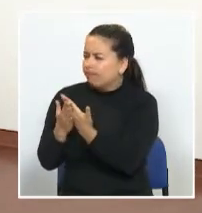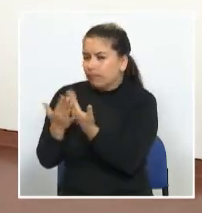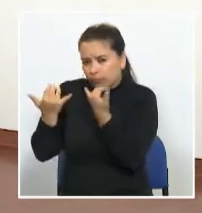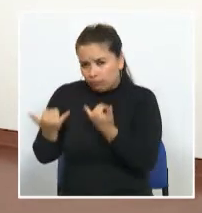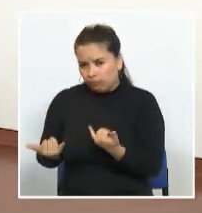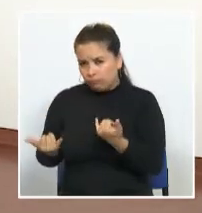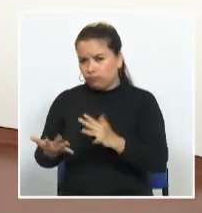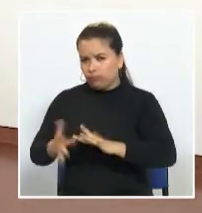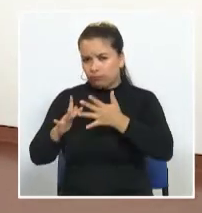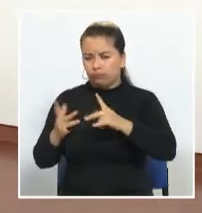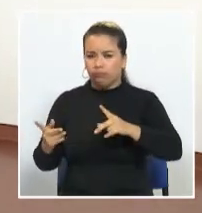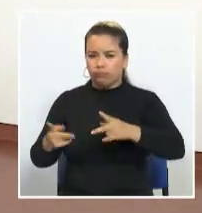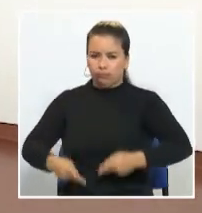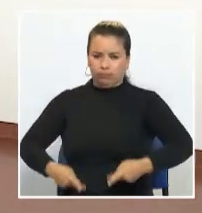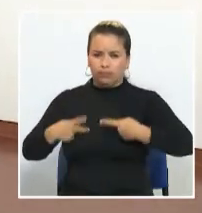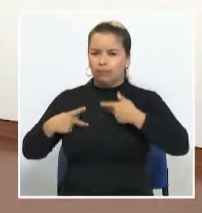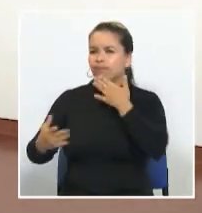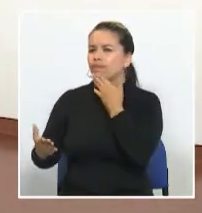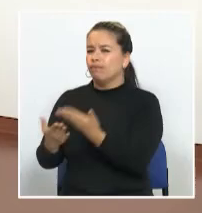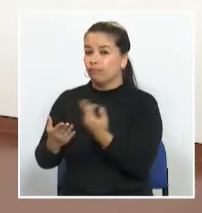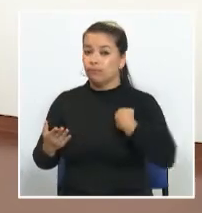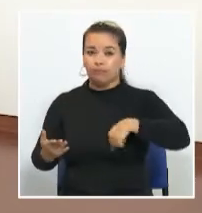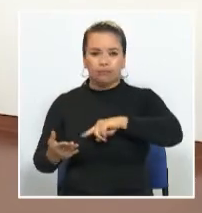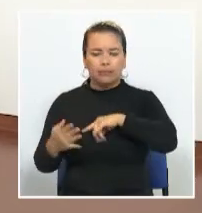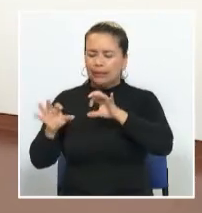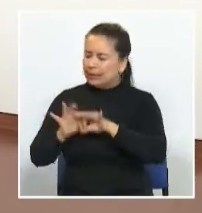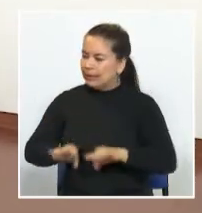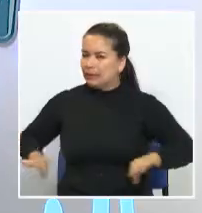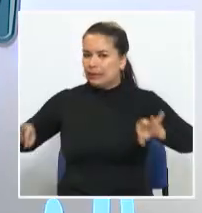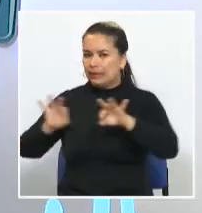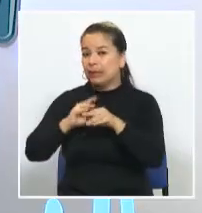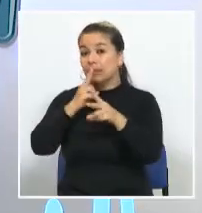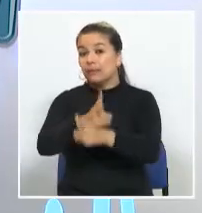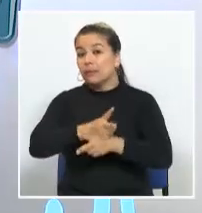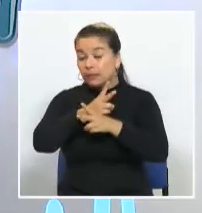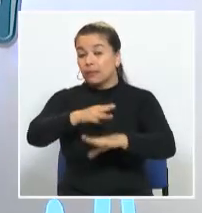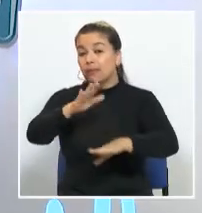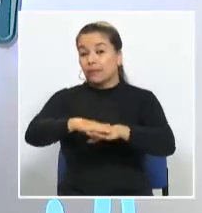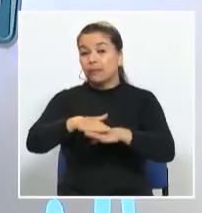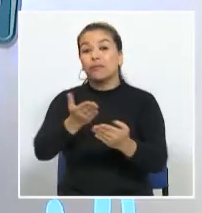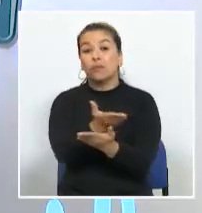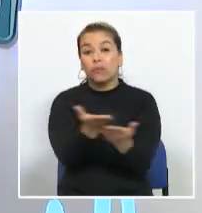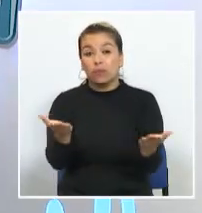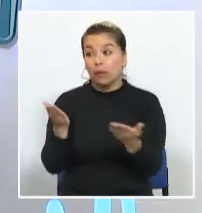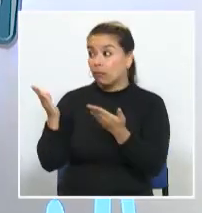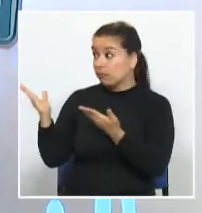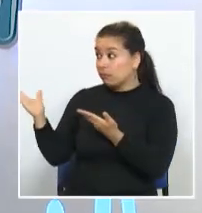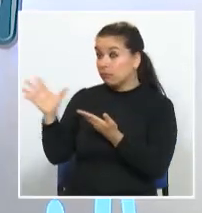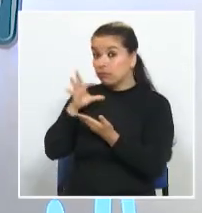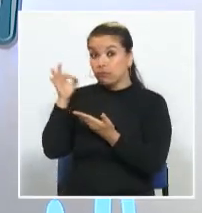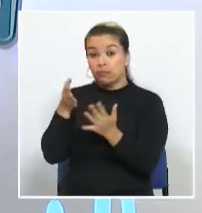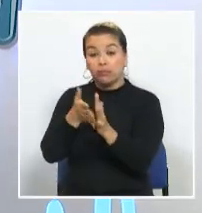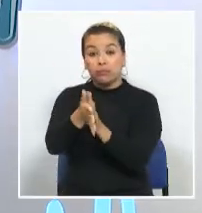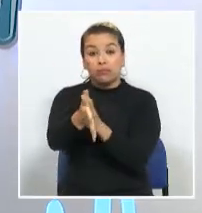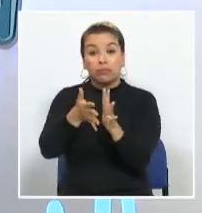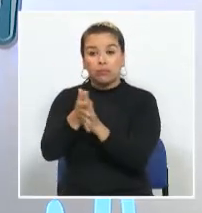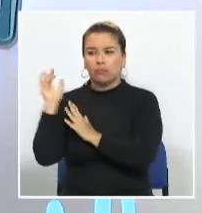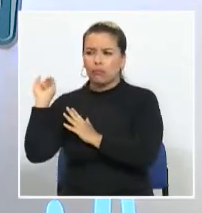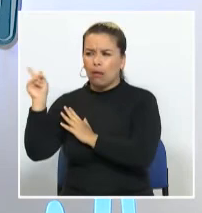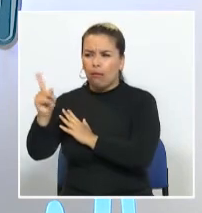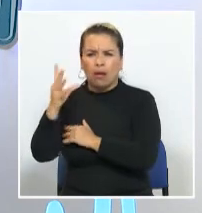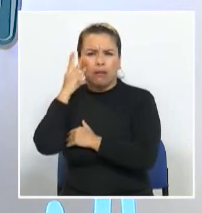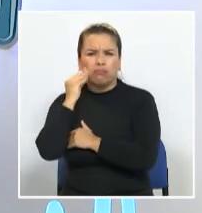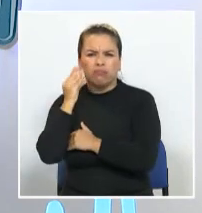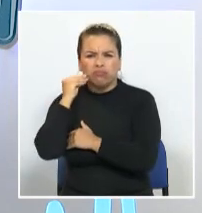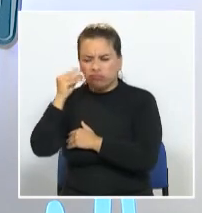Vital. De verdad que para nosotros es muy importante generar prevención y que ustedes lo escuchen de personas que llevan muchísimos años estudiando acerca